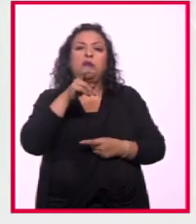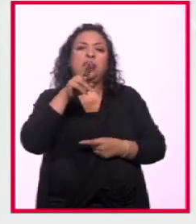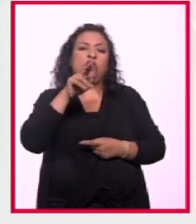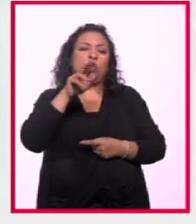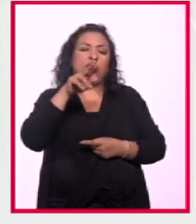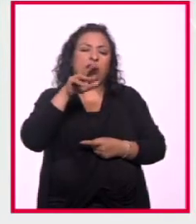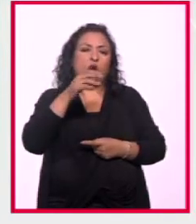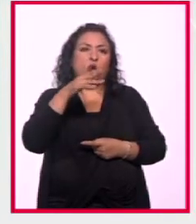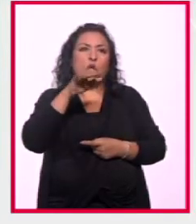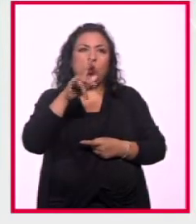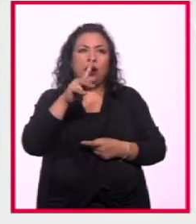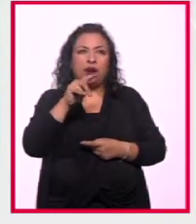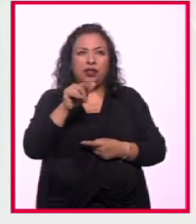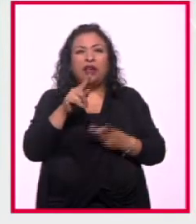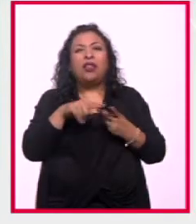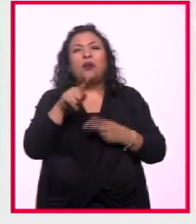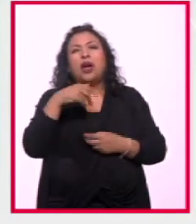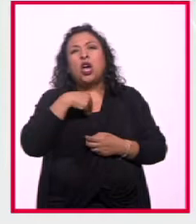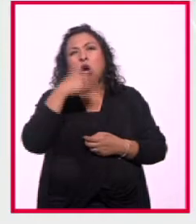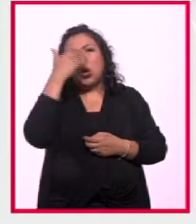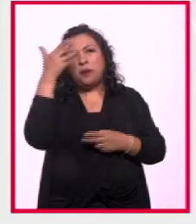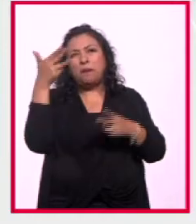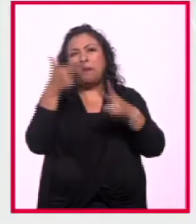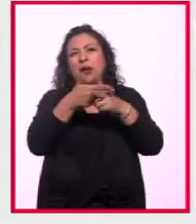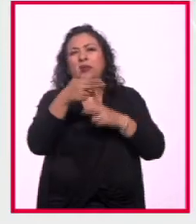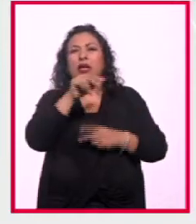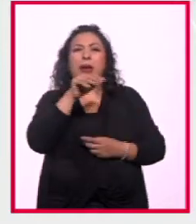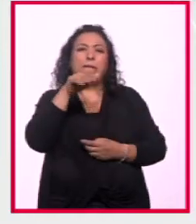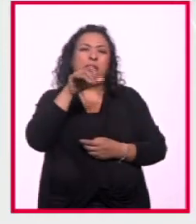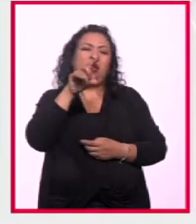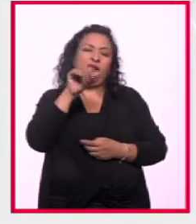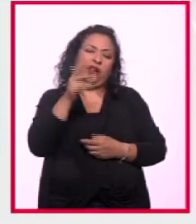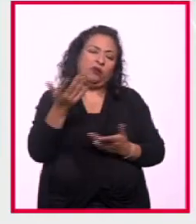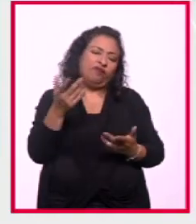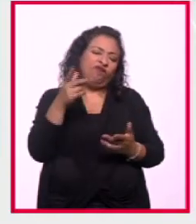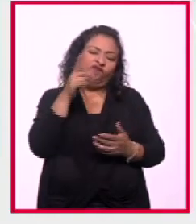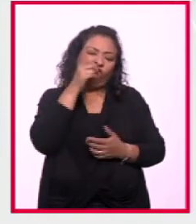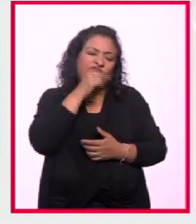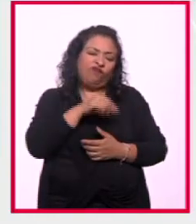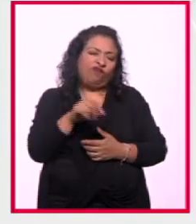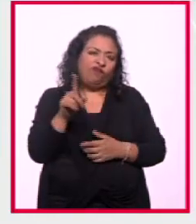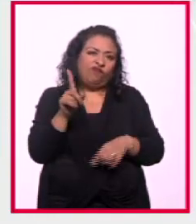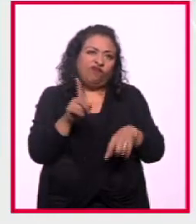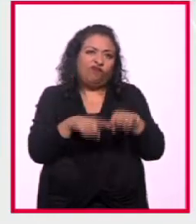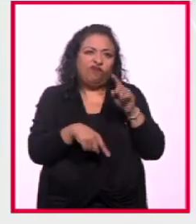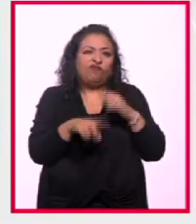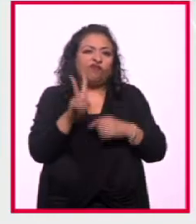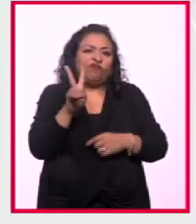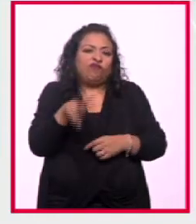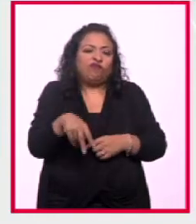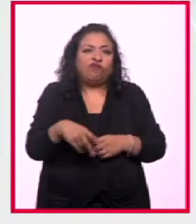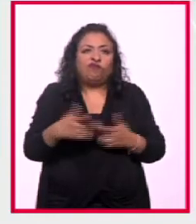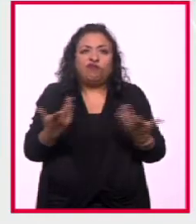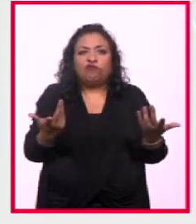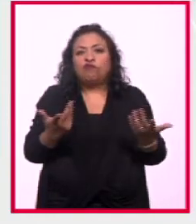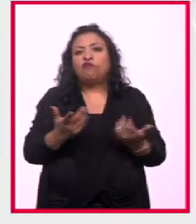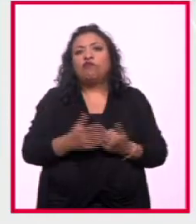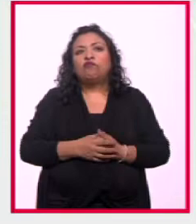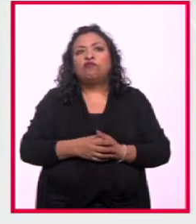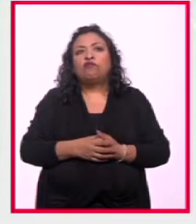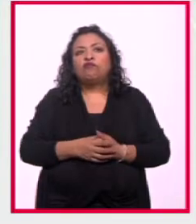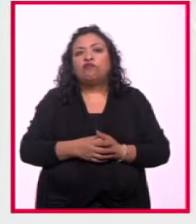huerta con la destina tras el asesinato de madero fue abortada trágicamente está